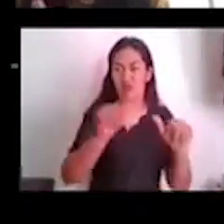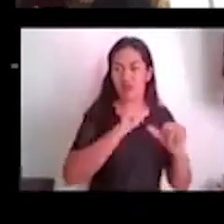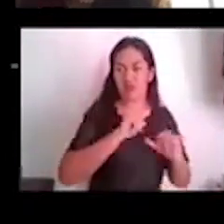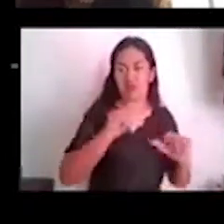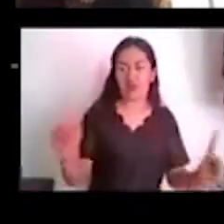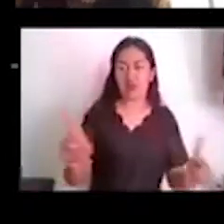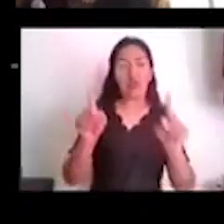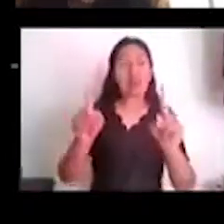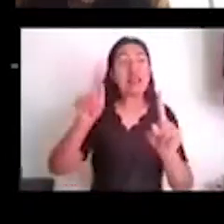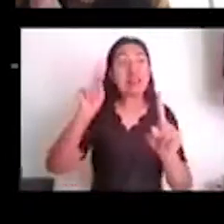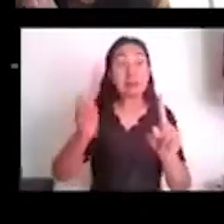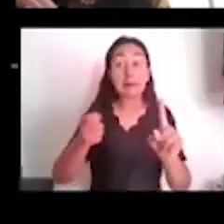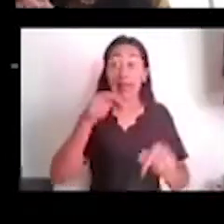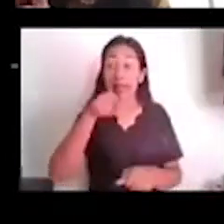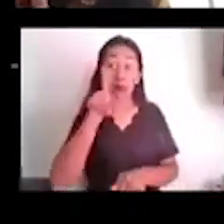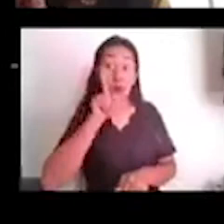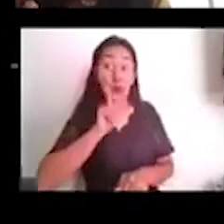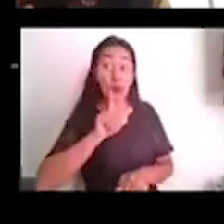señor